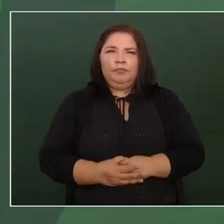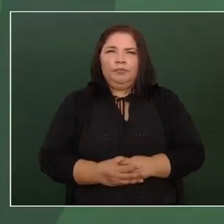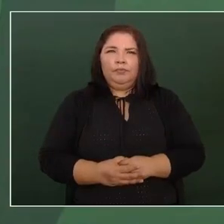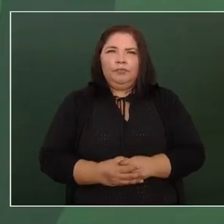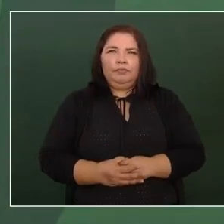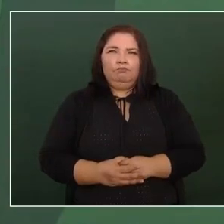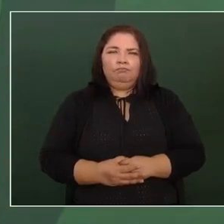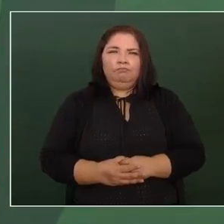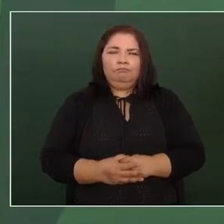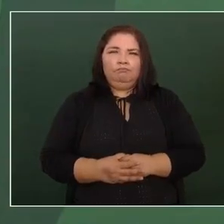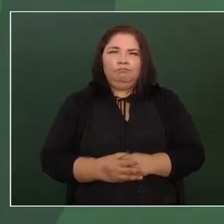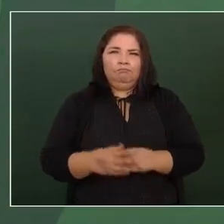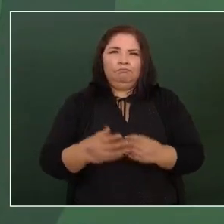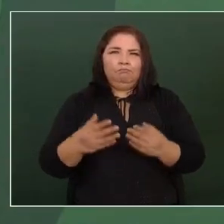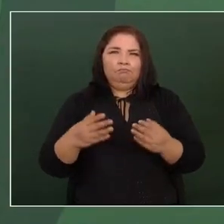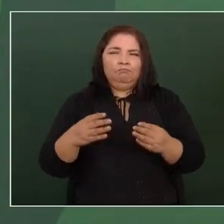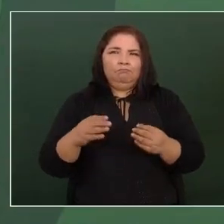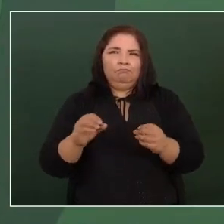ni